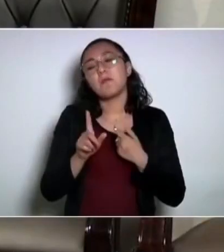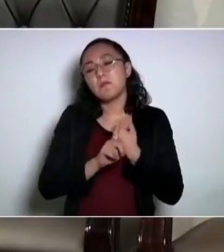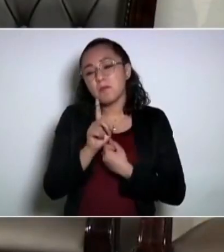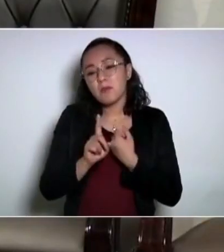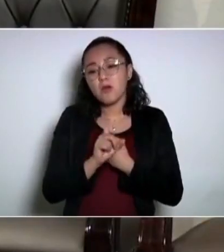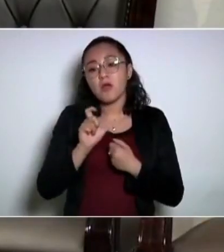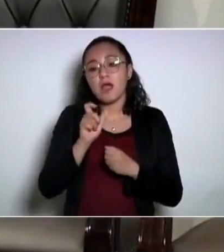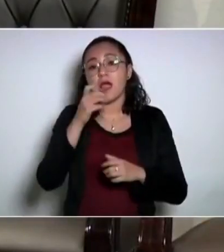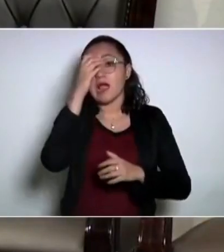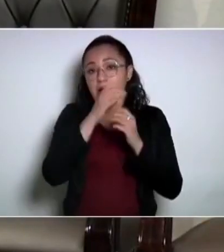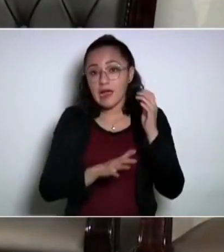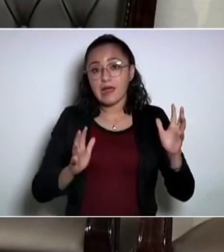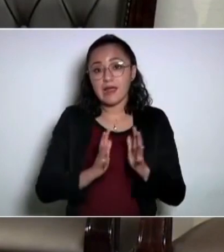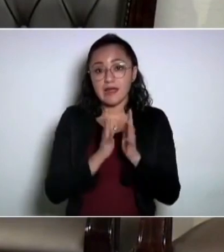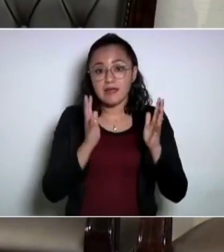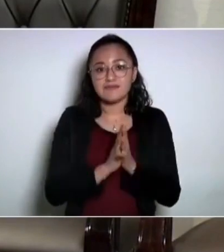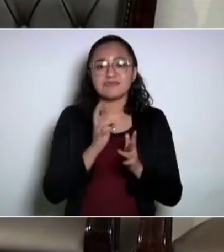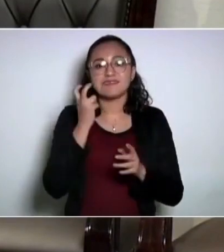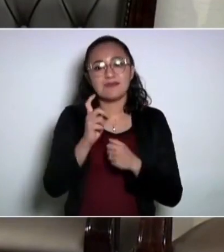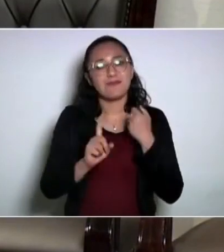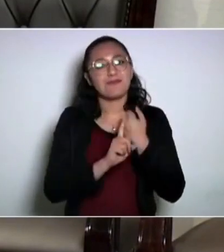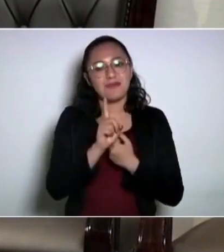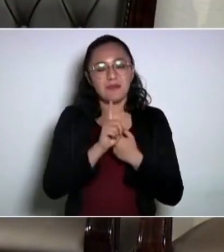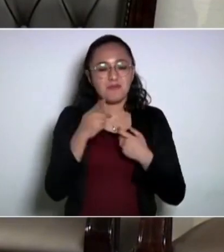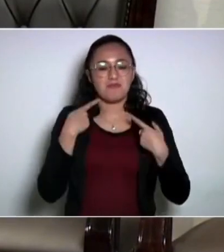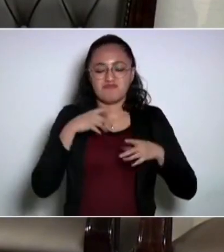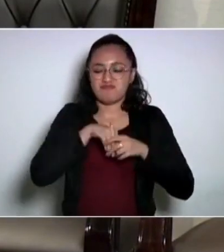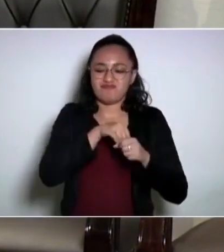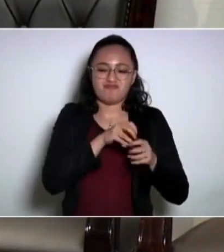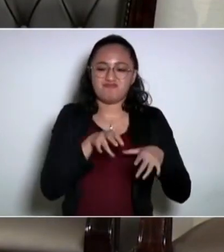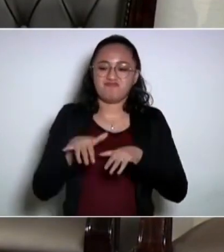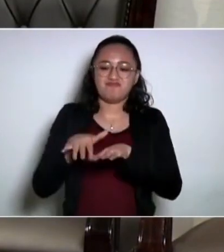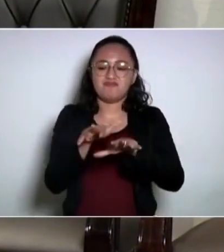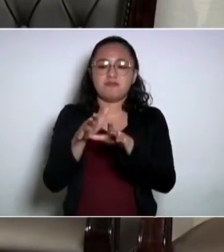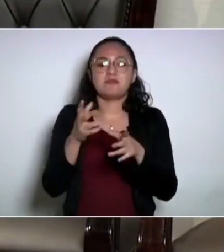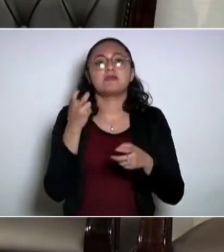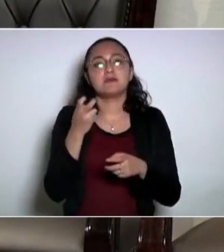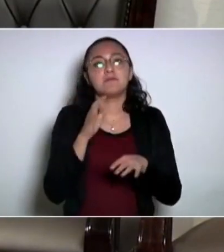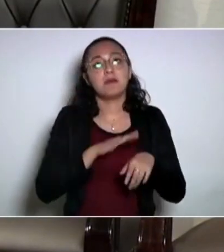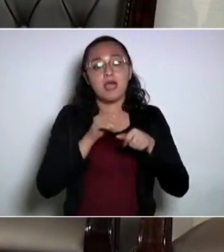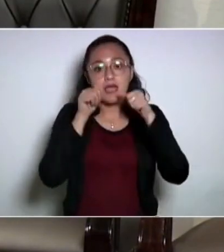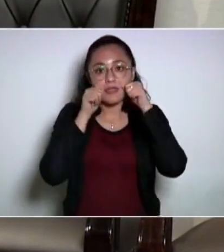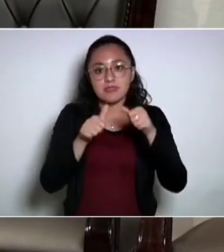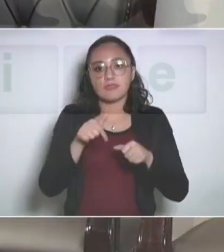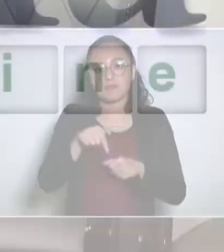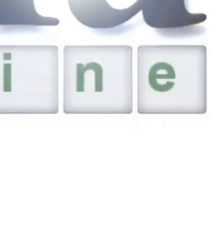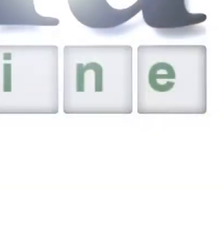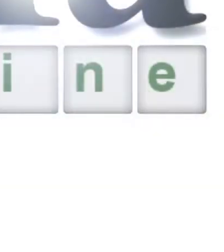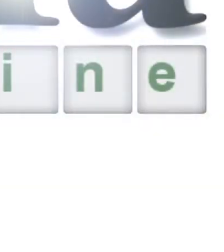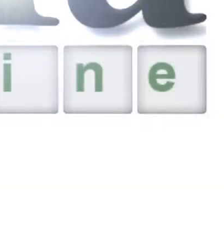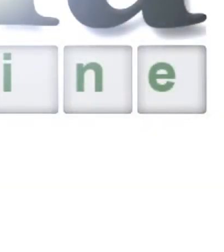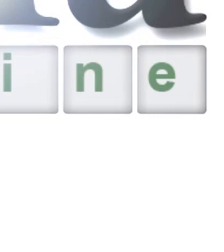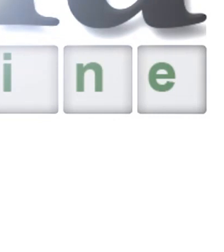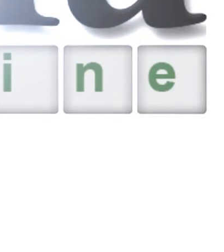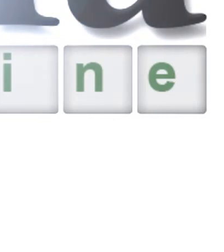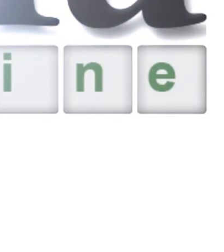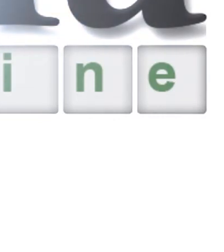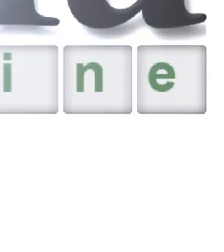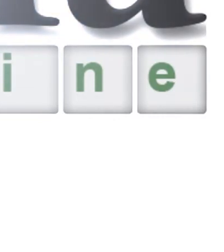justamente al término de los juegos ya la salida del estadio y ahí es donde se pondrá mayor atención este próximo viernes